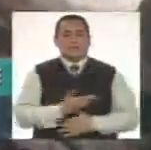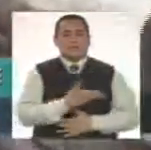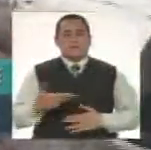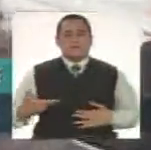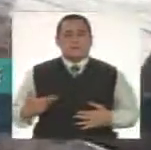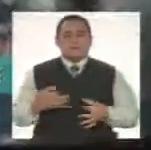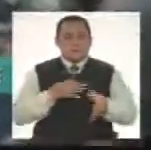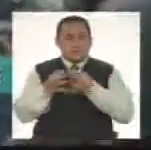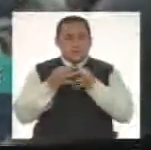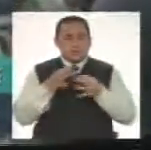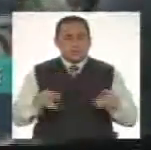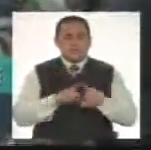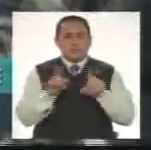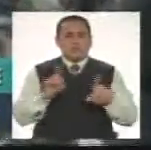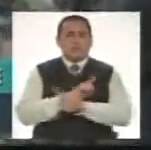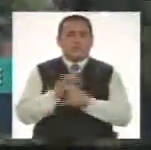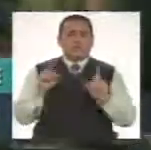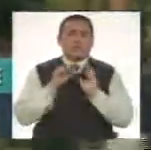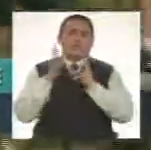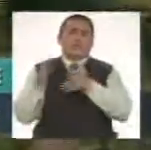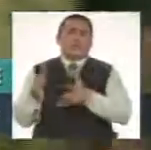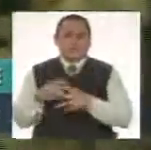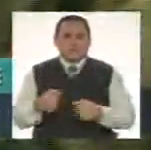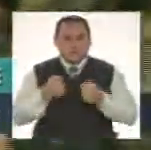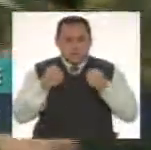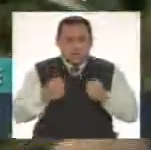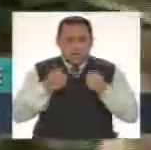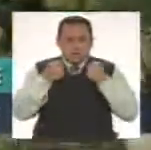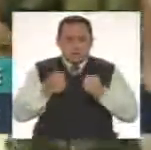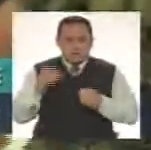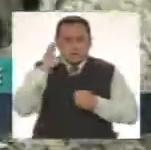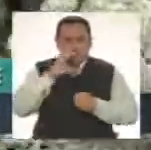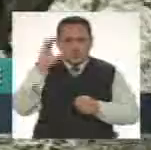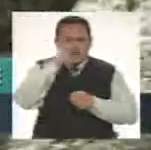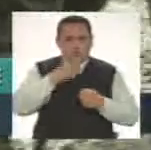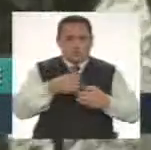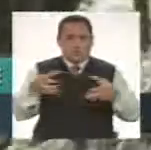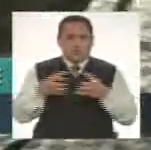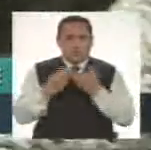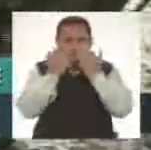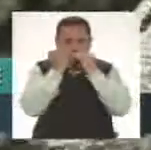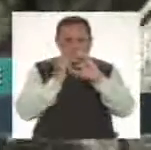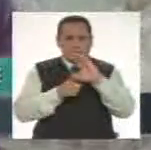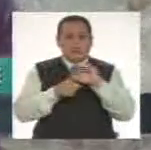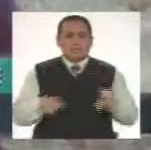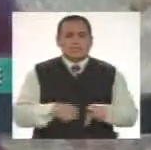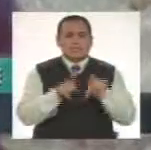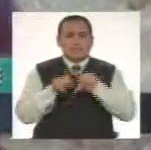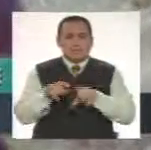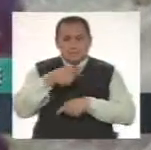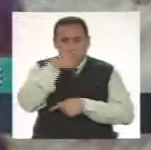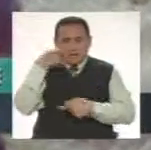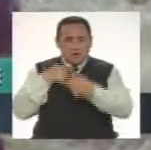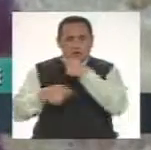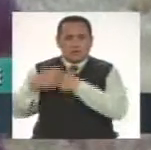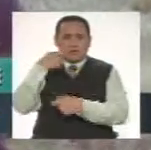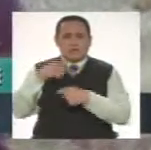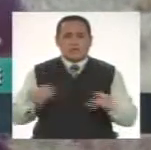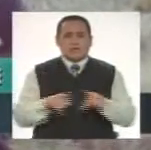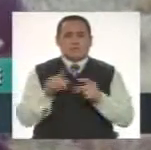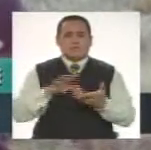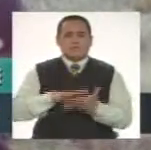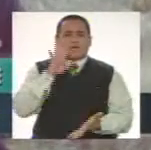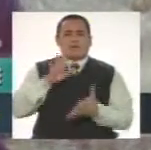Estado aseguró que no se baja la guardia en la lucha contra el narcotráfico y remanentes de Sendero, a propósito de la captura a uno de los más